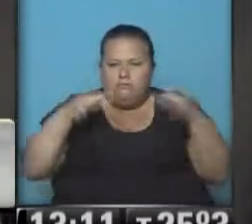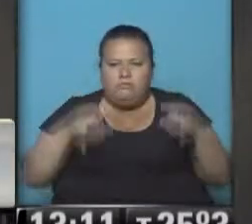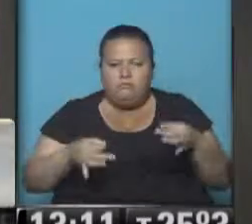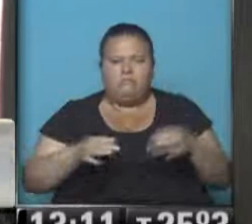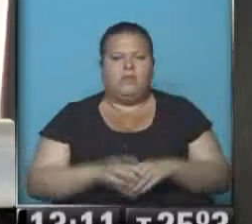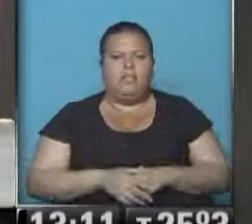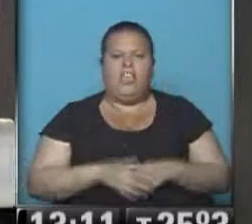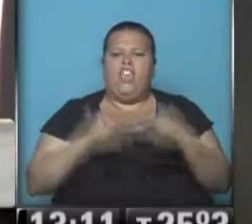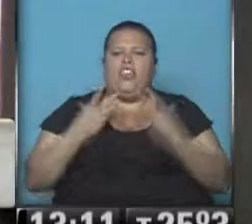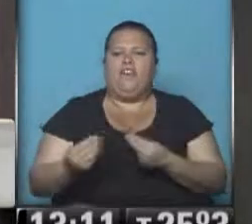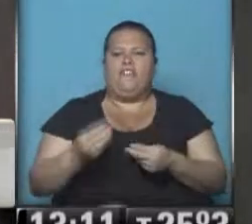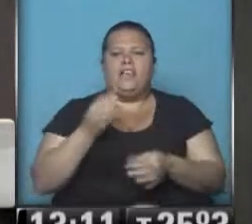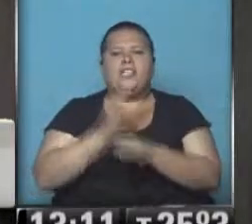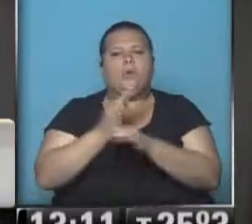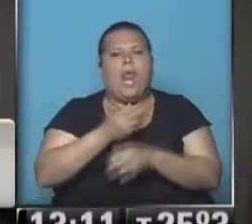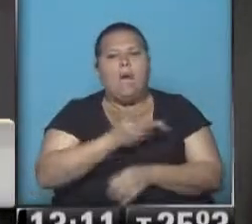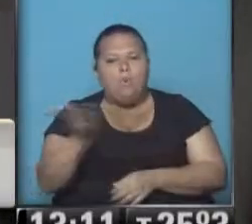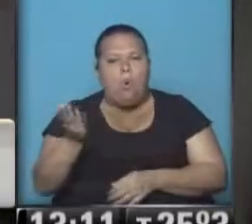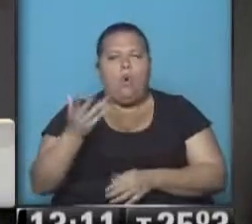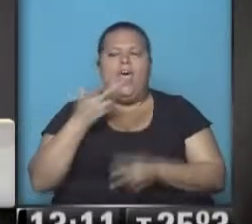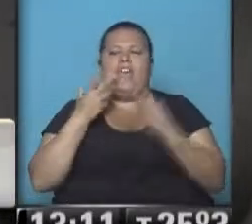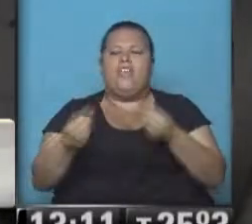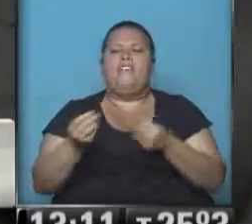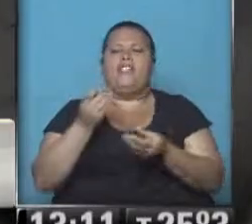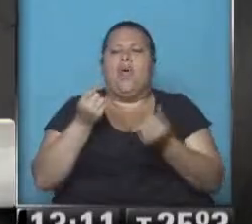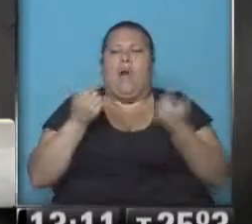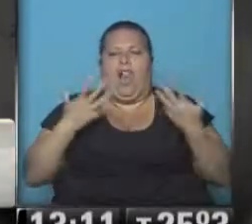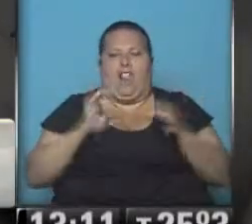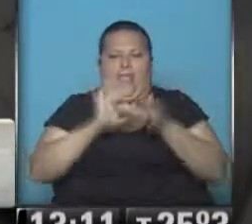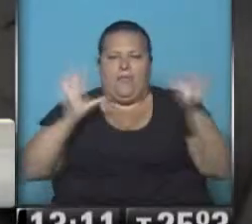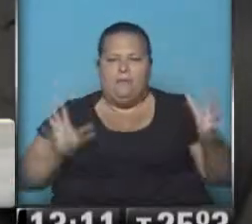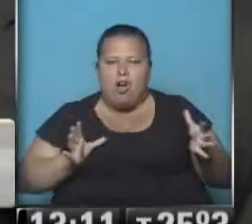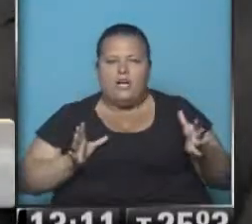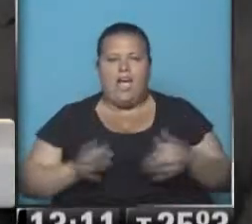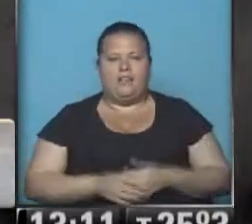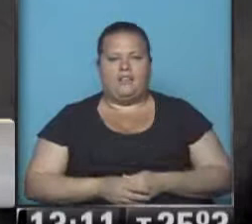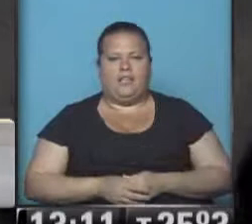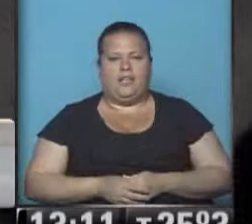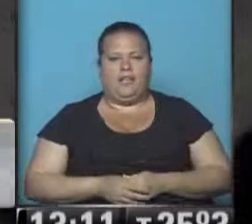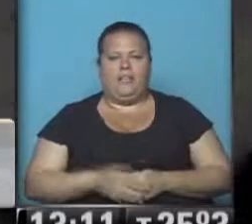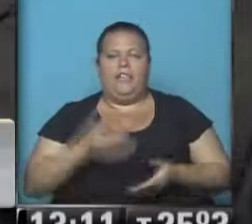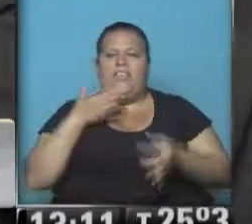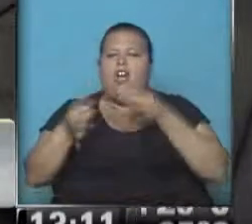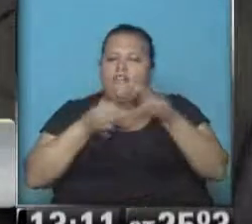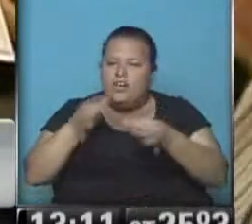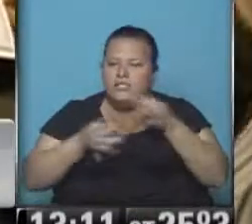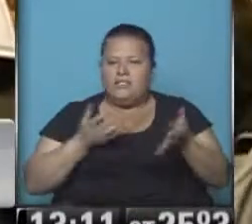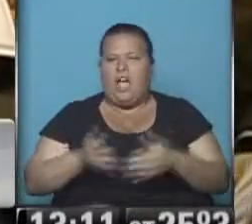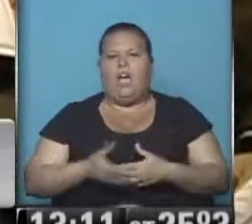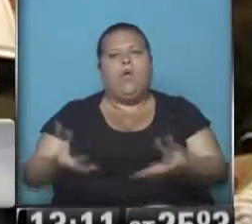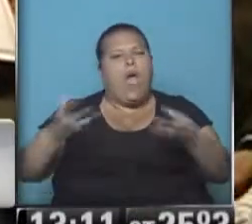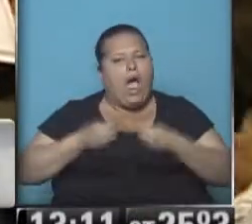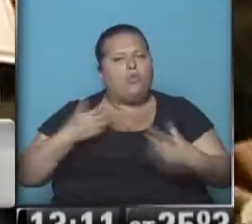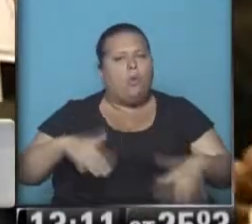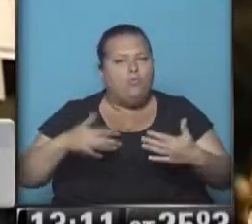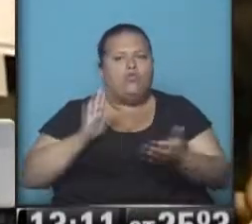de defensa de la escuela pública, de defensa de los valores democráticos, de diálogo. Nos ayudó mucho